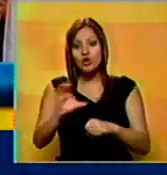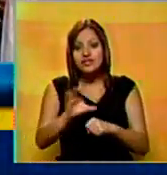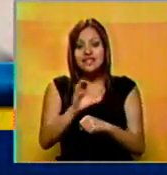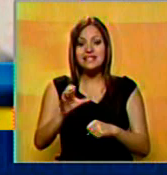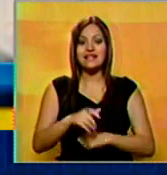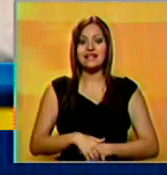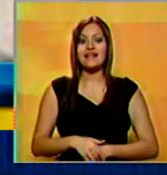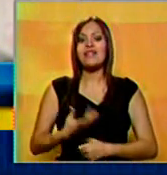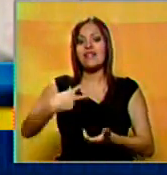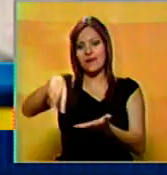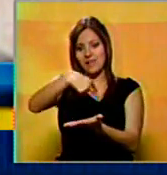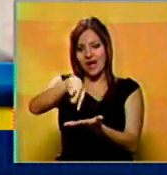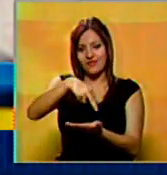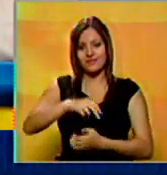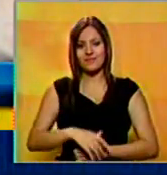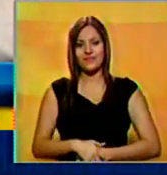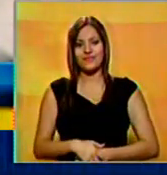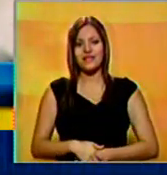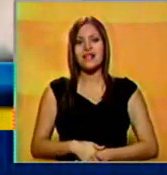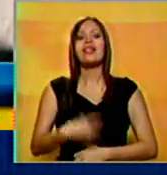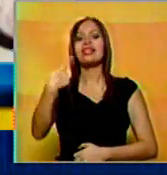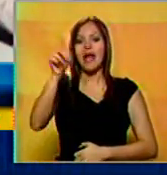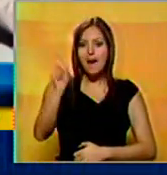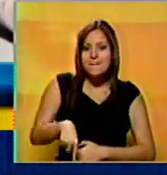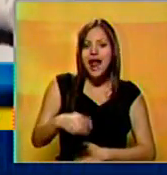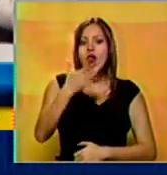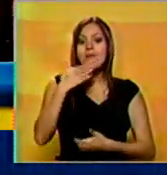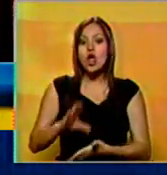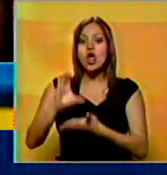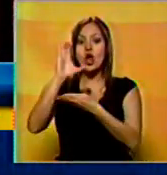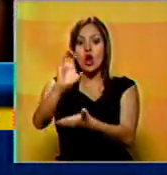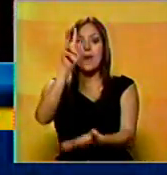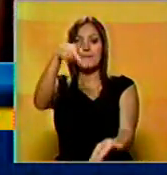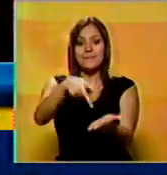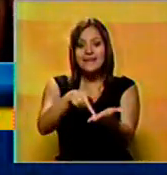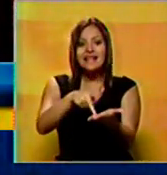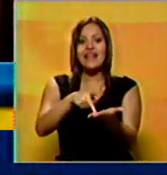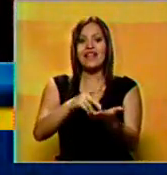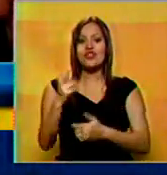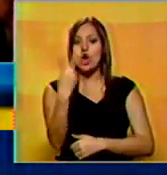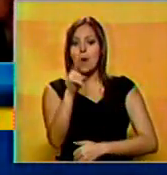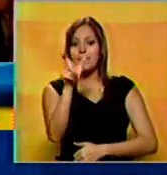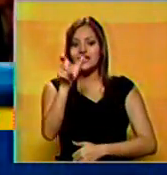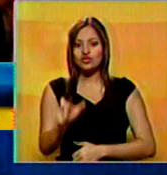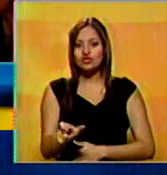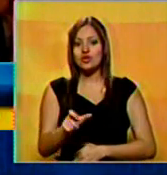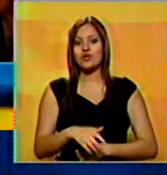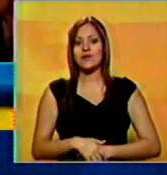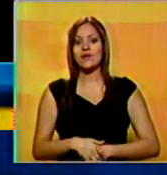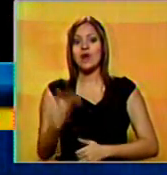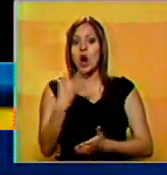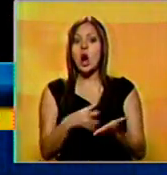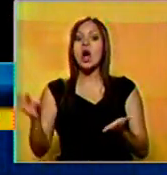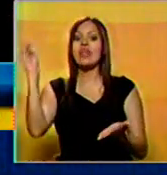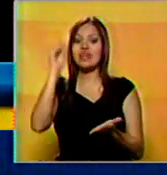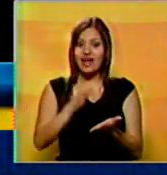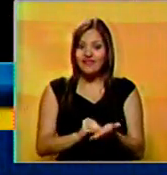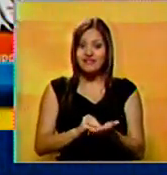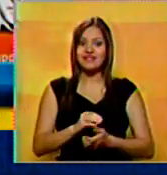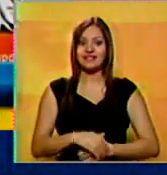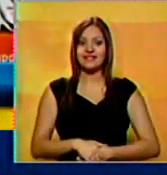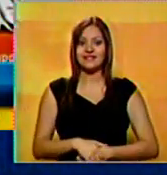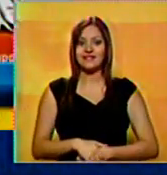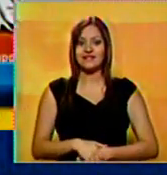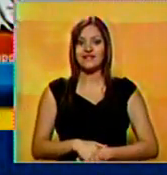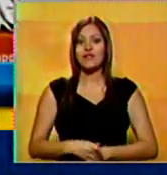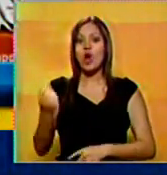o dance. También se llevaron el Grammy como mejor actuación pop de dúo o grupo una vez más por el tema Get Lucky.